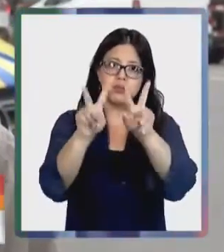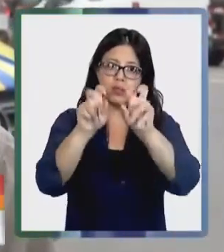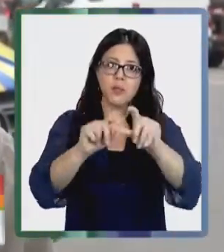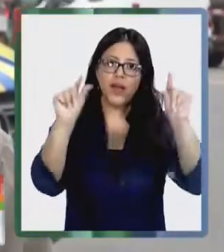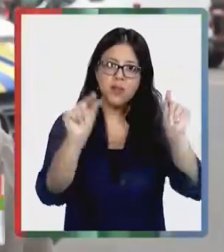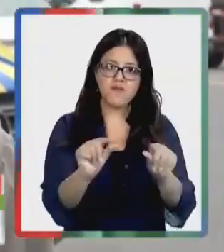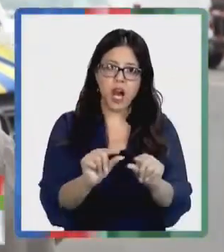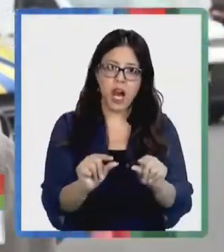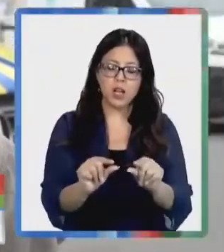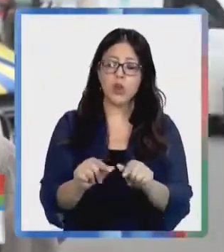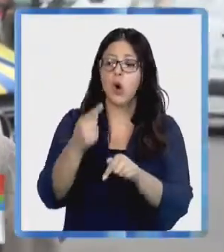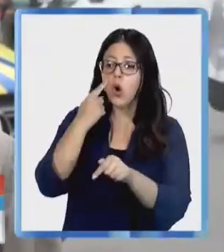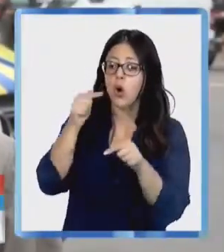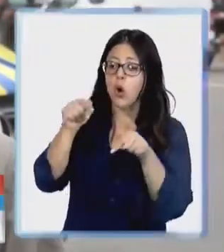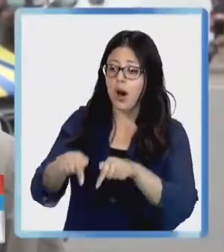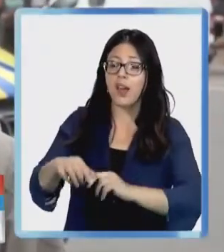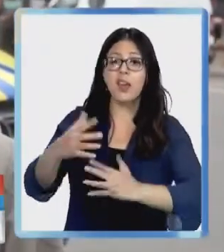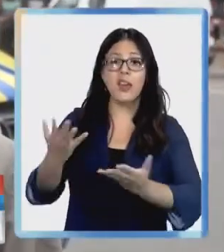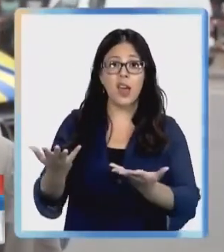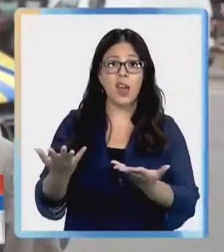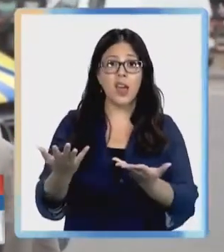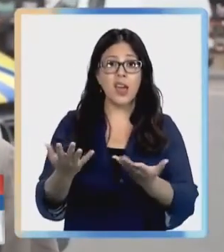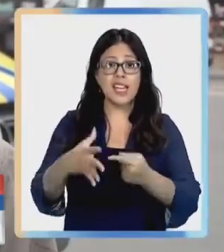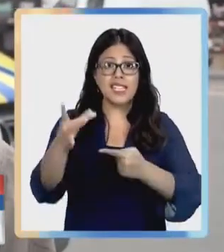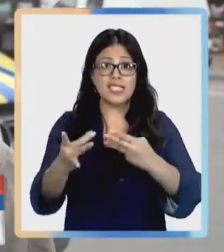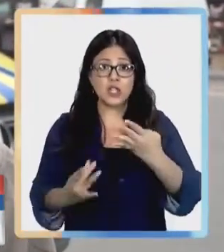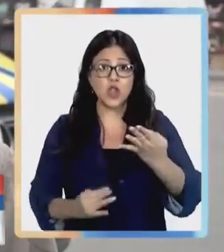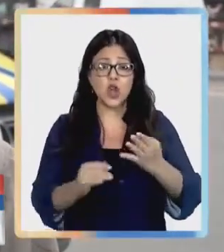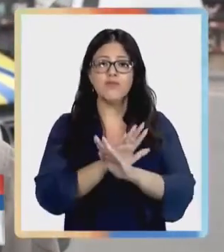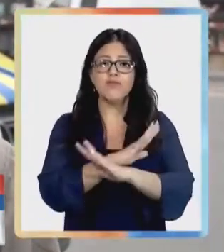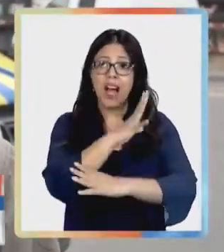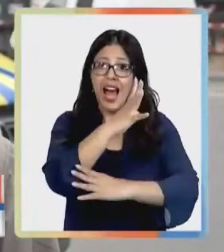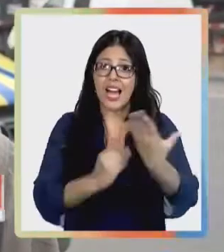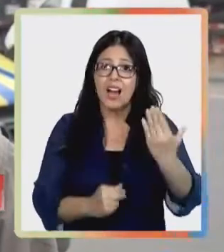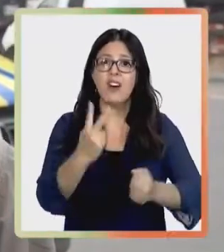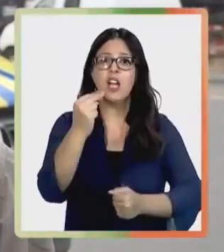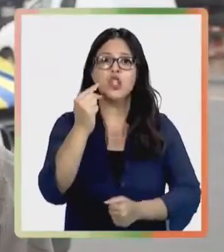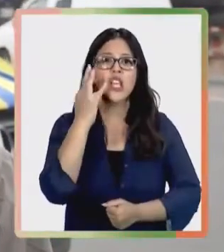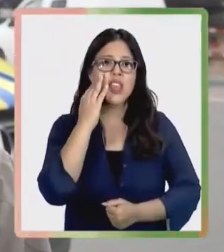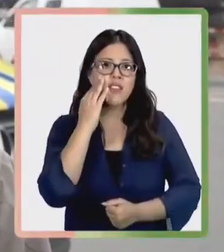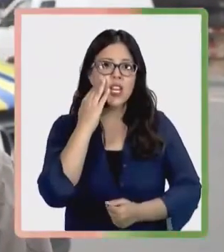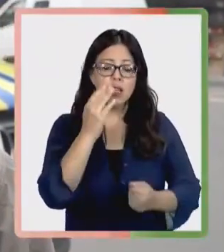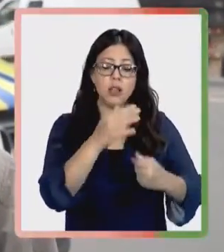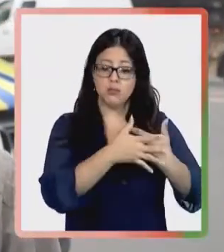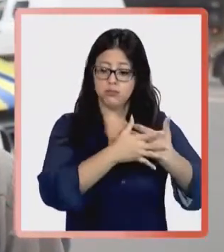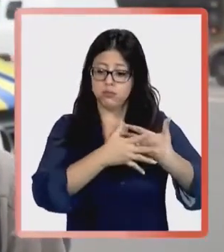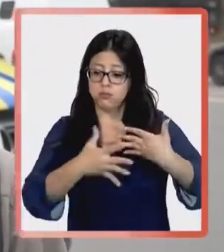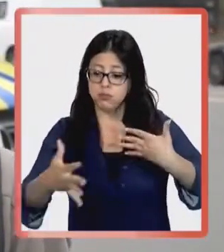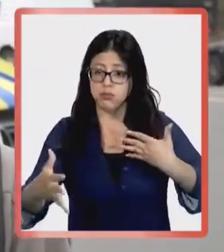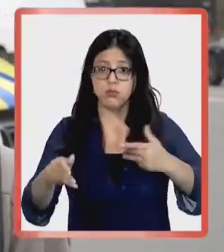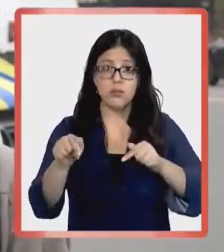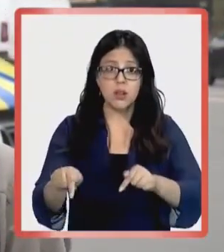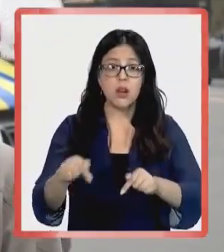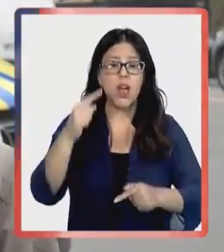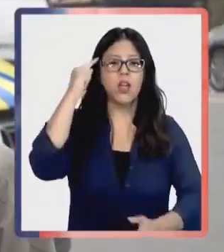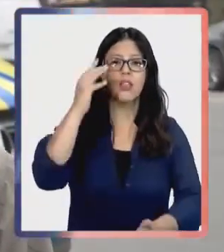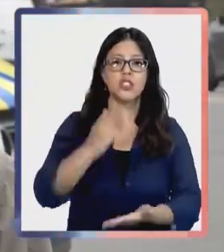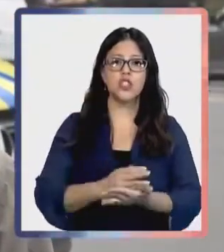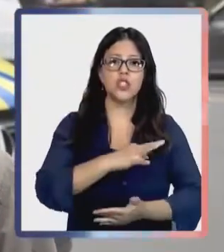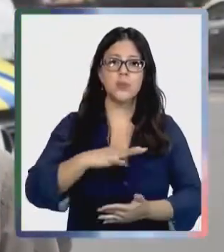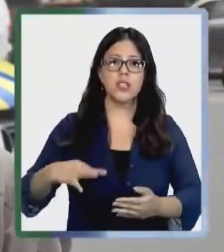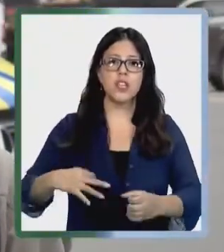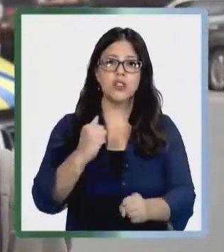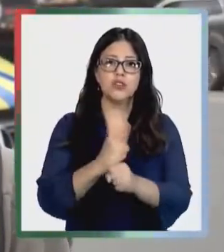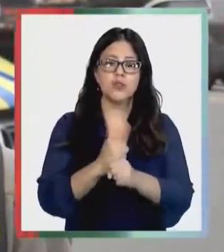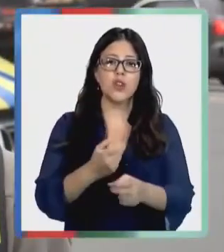concesión termina el 12 de abril, por lo tanto lo que ocurra de ahí en adelante es decisión del Ministerio de Obras Públicas, la rebaja de algún